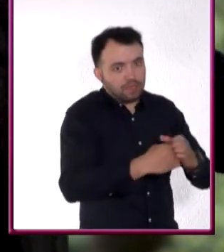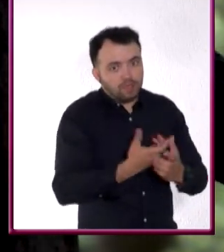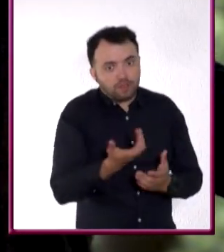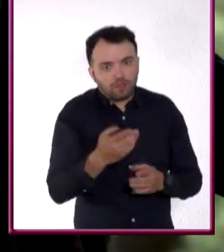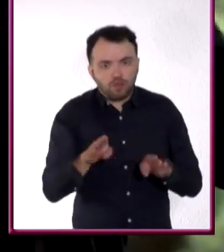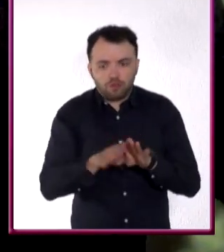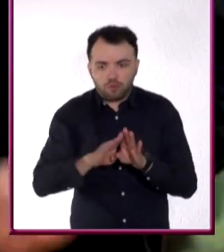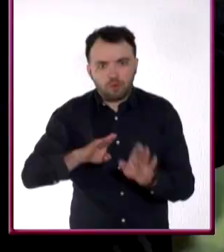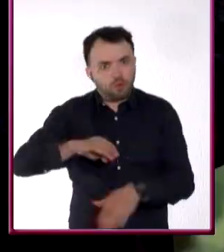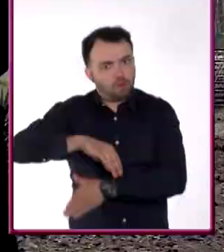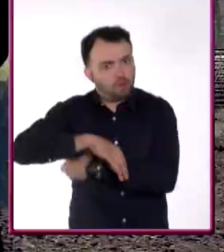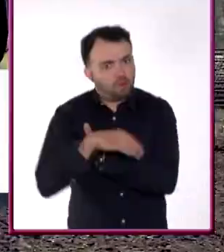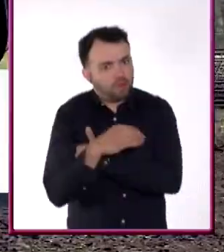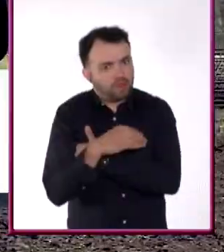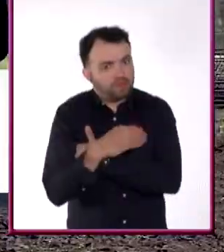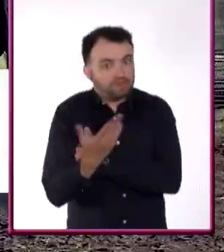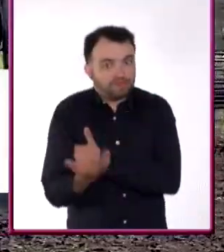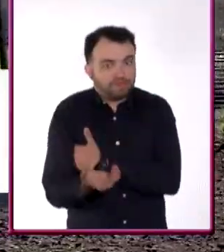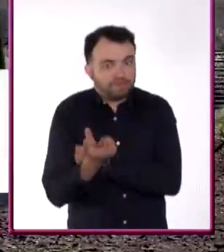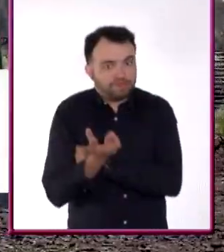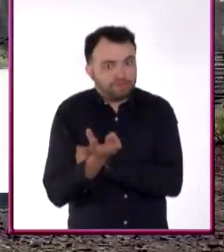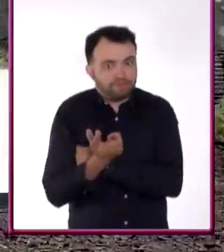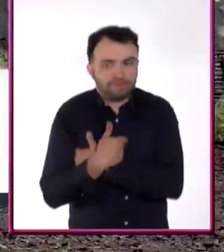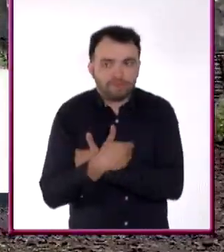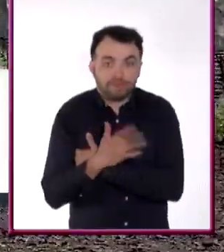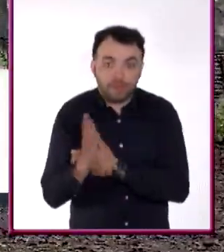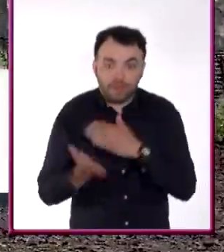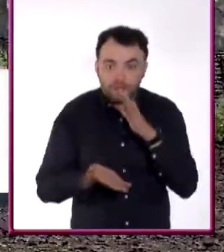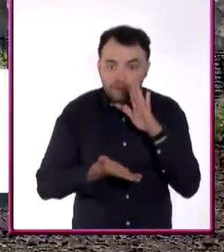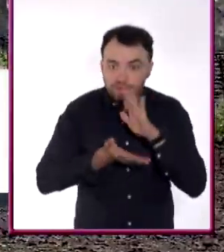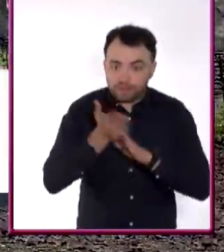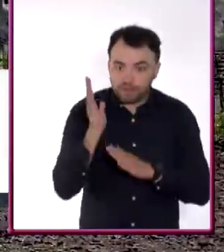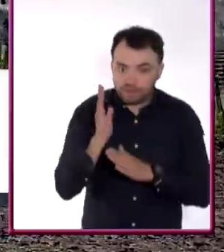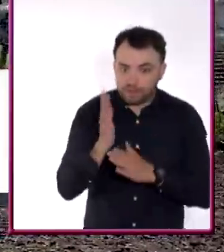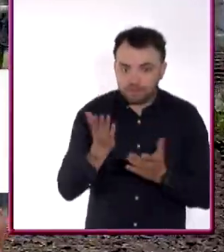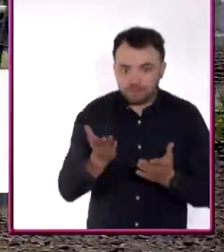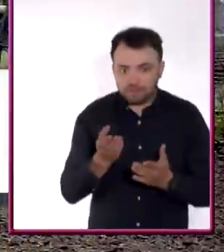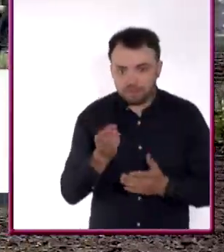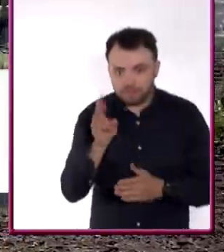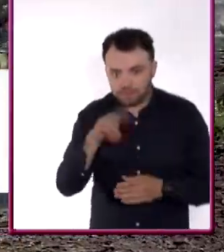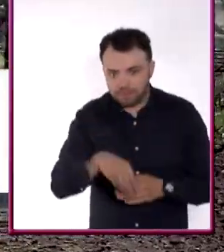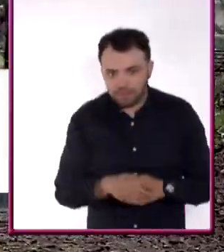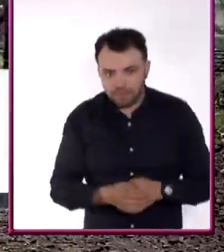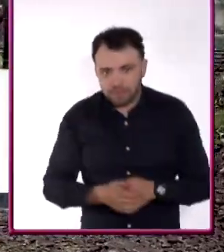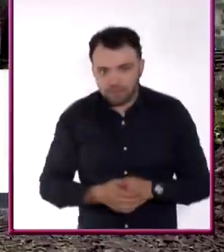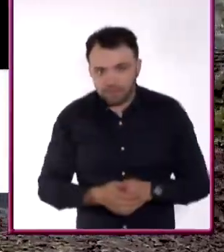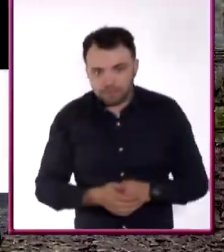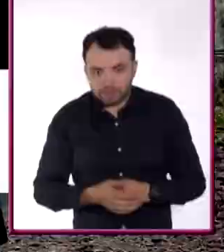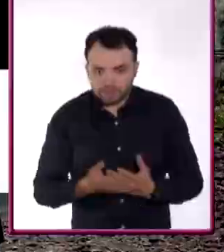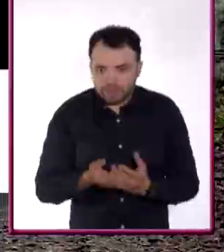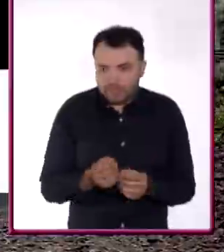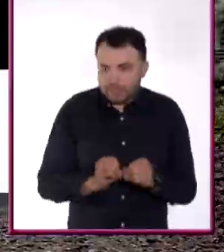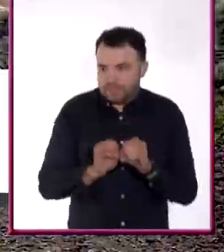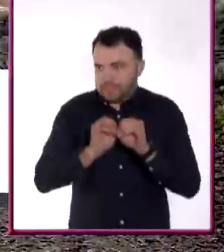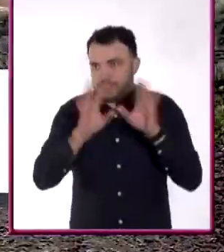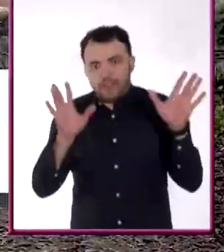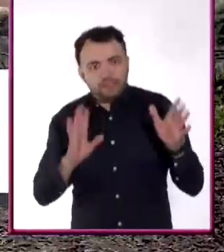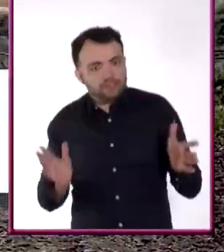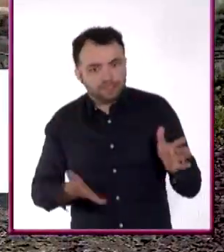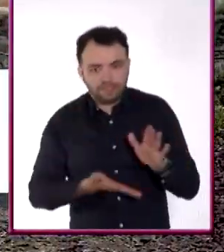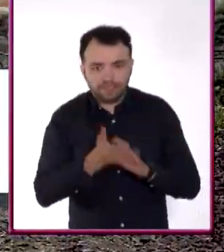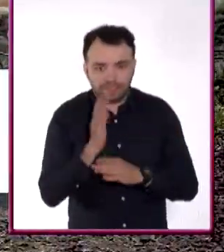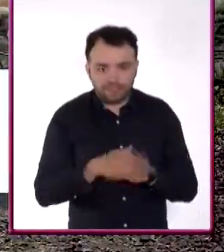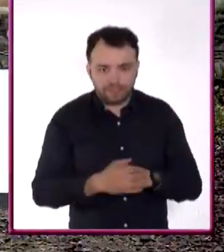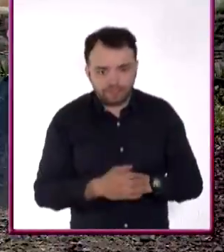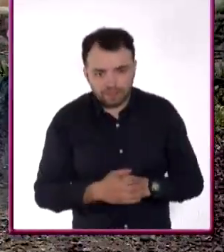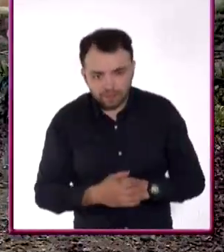bolsa? ¿Por qué? Ya nos vamos, ¿cierto? Elemental, mi querida pangolina. Pangolina, qué